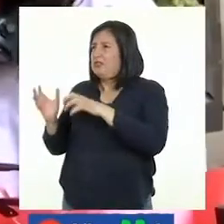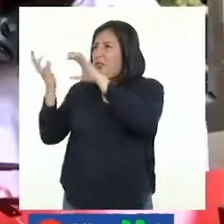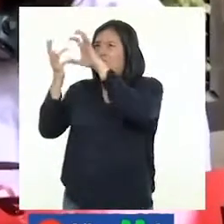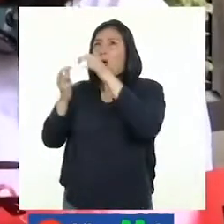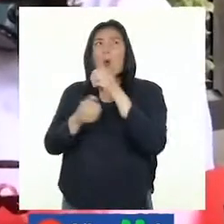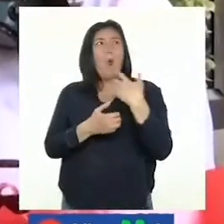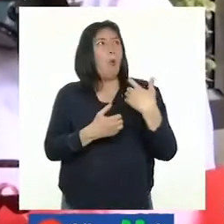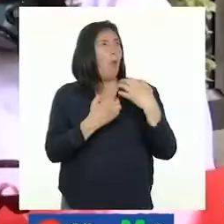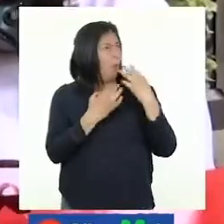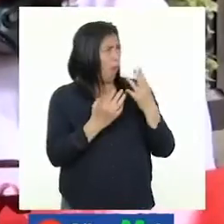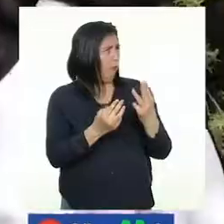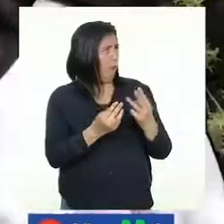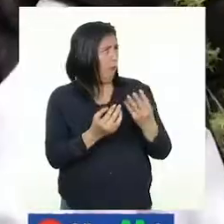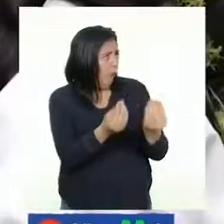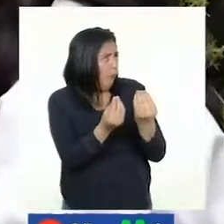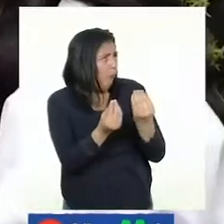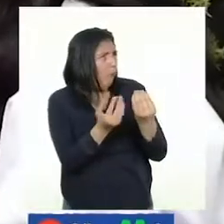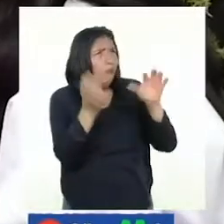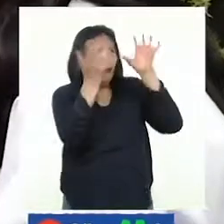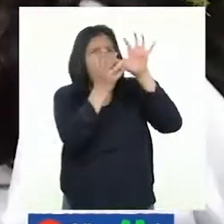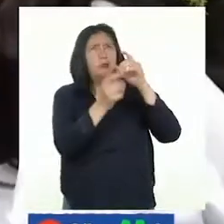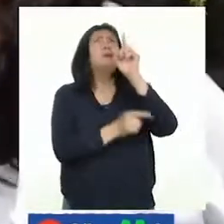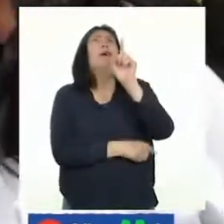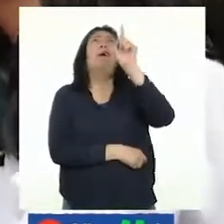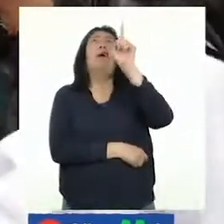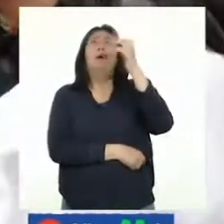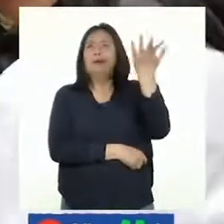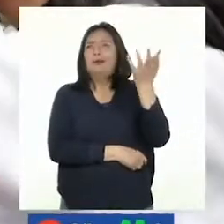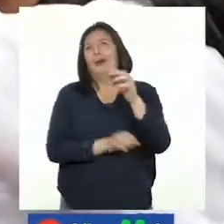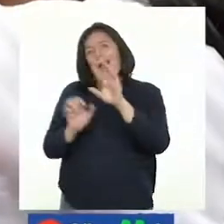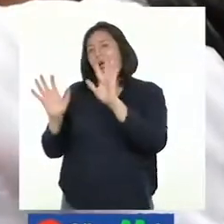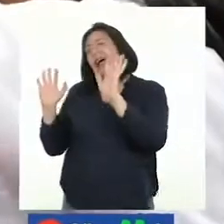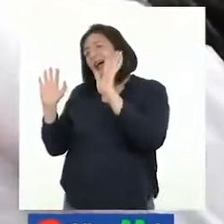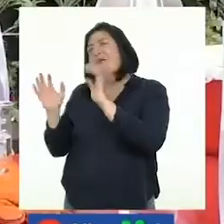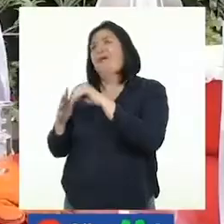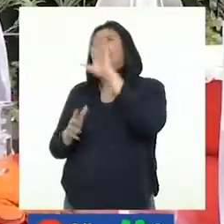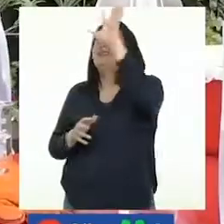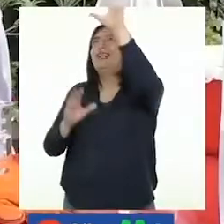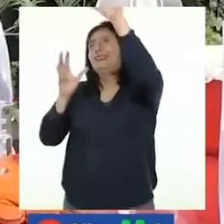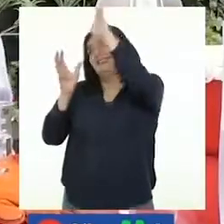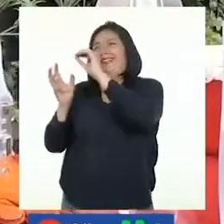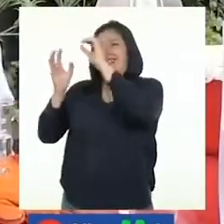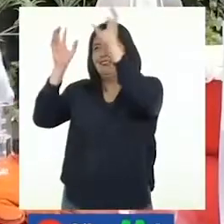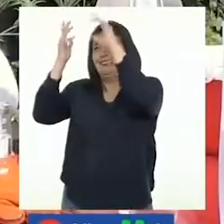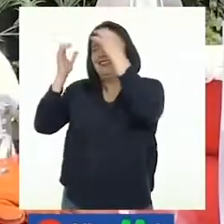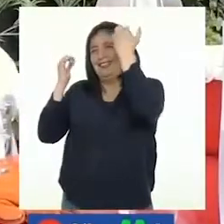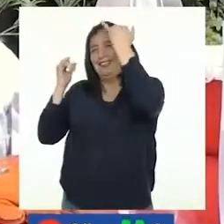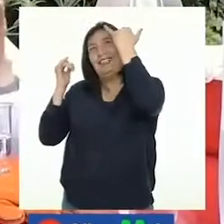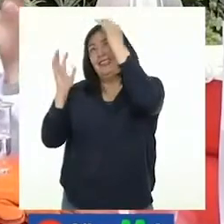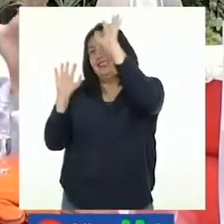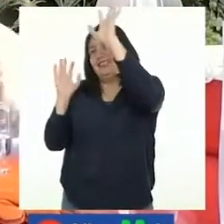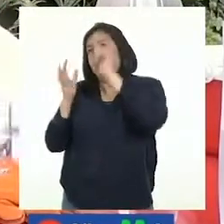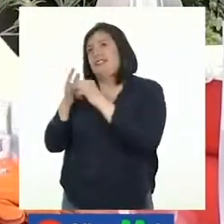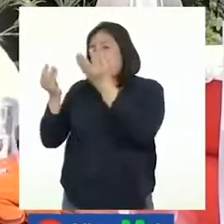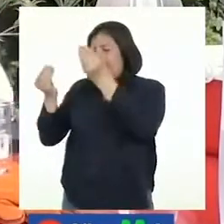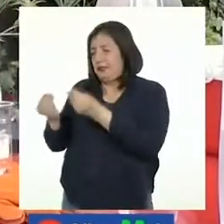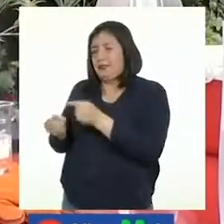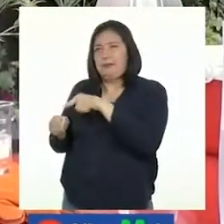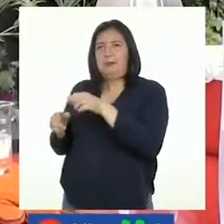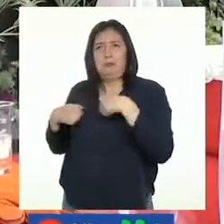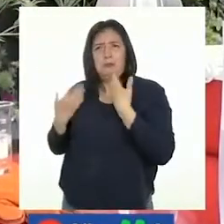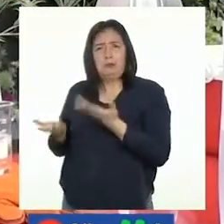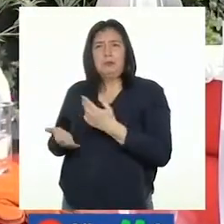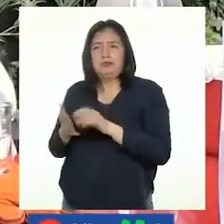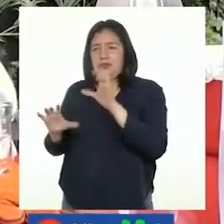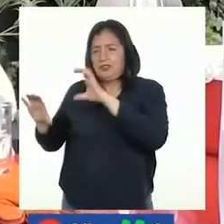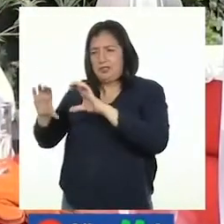¡Wow, qué chévere! ¿Te ¿Cómo emociona? van a hacer nubes? Pero si las nubes están arriba. Ah, pero vamos a sacar las nubes, que la idea de las nubes, y las vamos a traer acá porque podemos